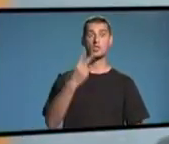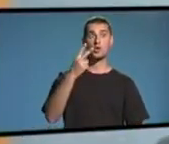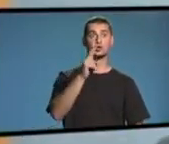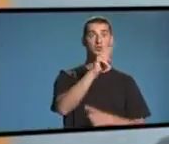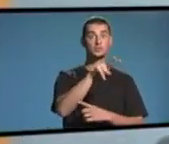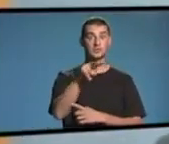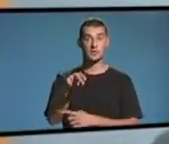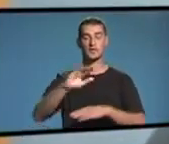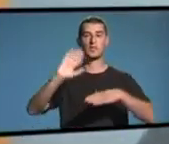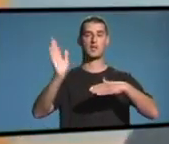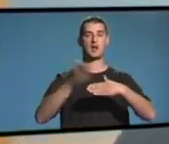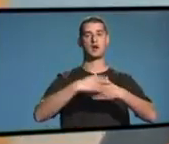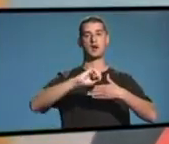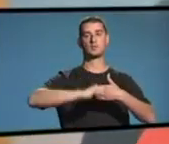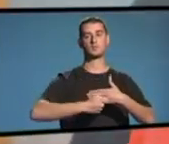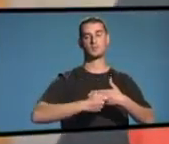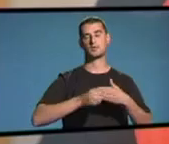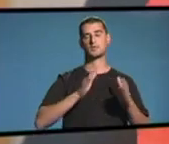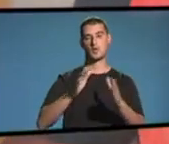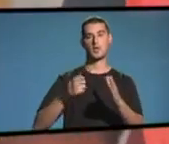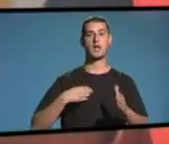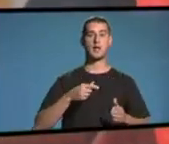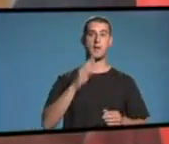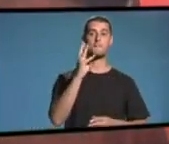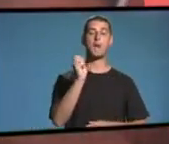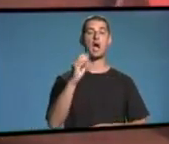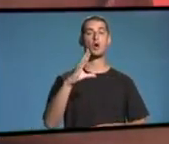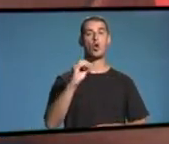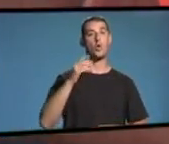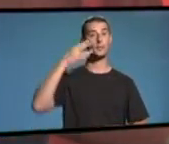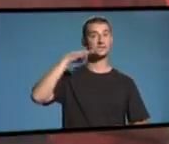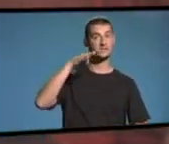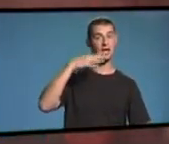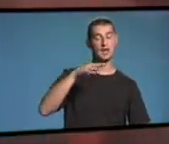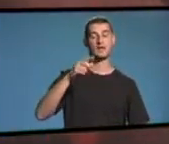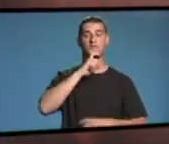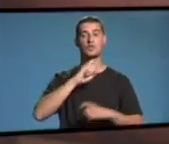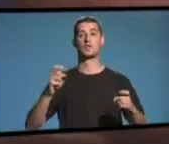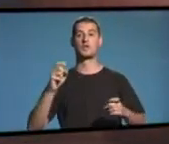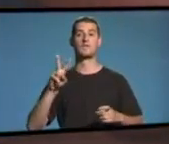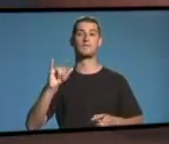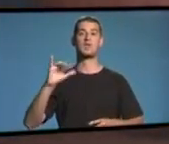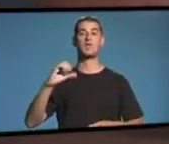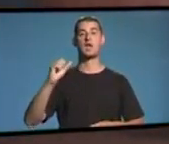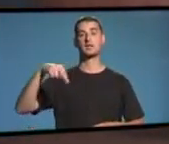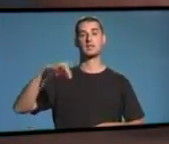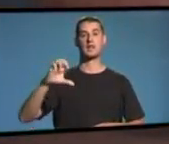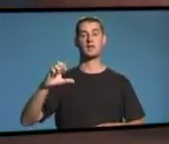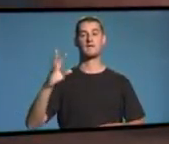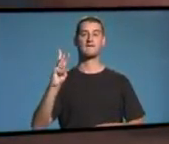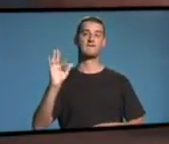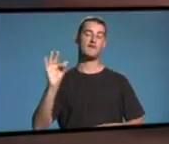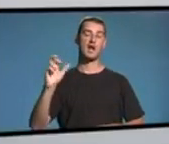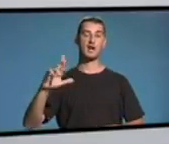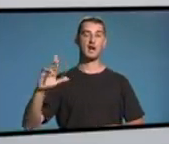A gala Lugos Modana que por segundo ano triunfaron os diseñadores e artesans da provincia está a ter unha ampla repercusión mediática.